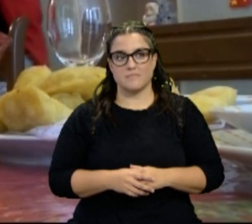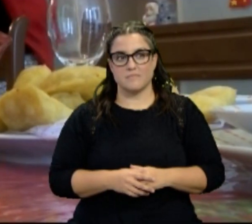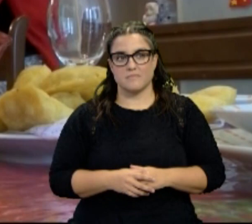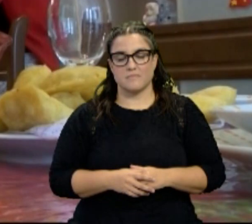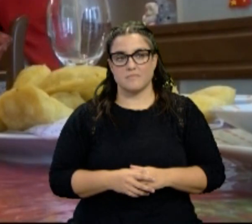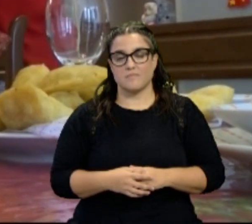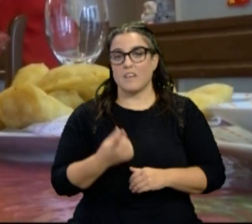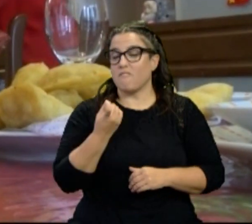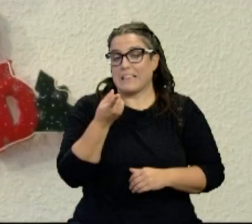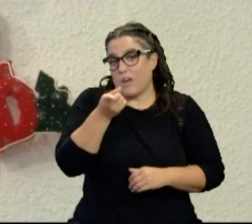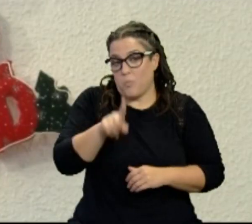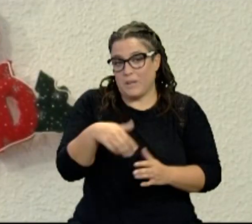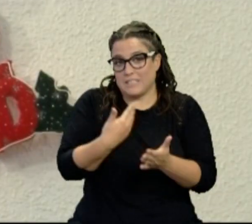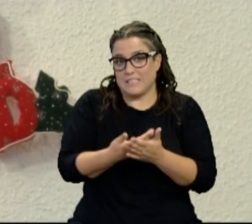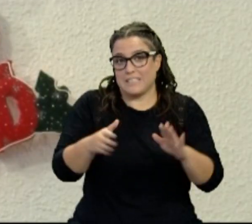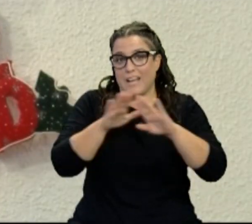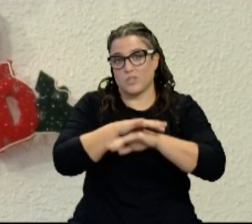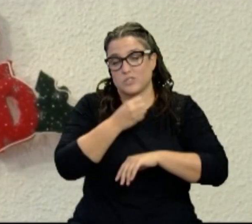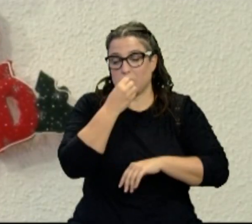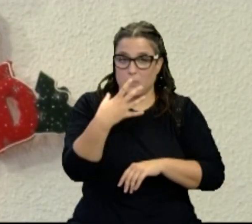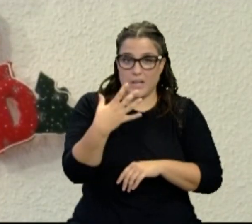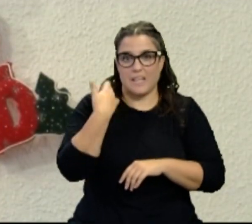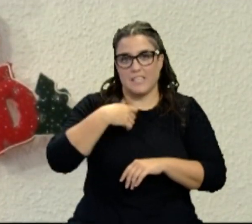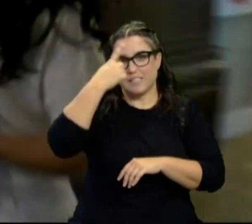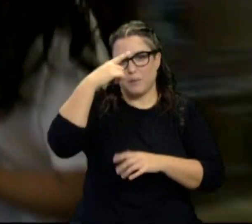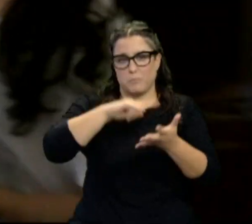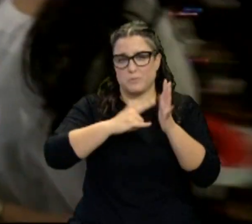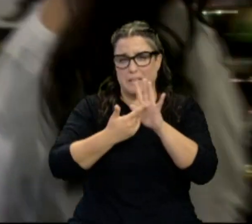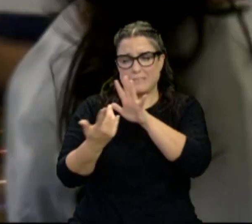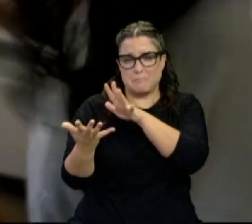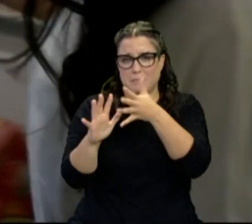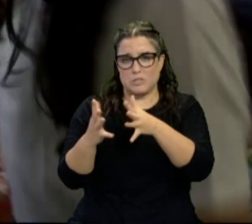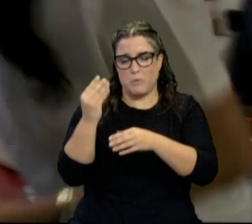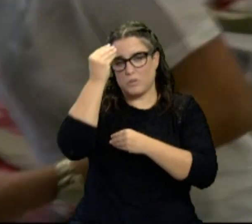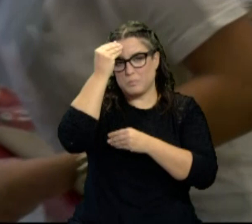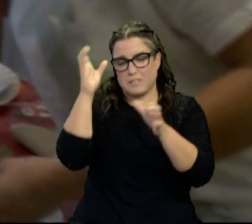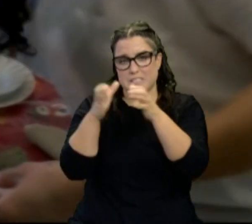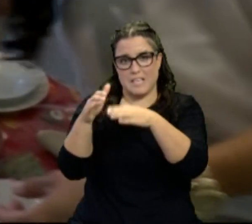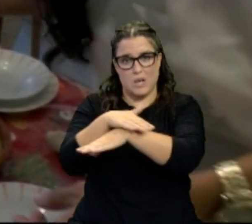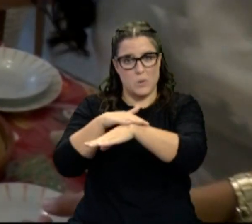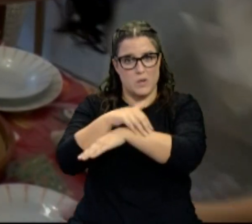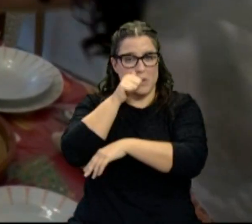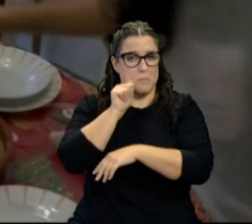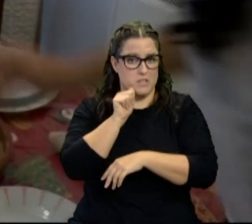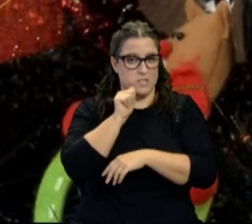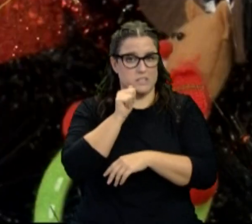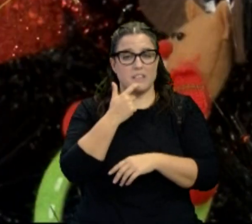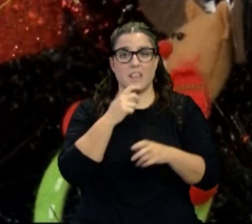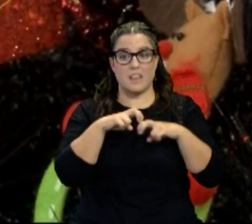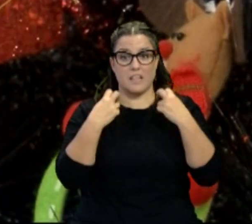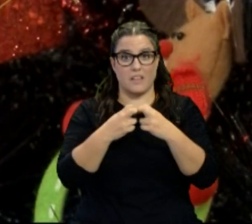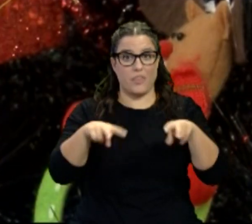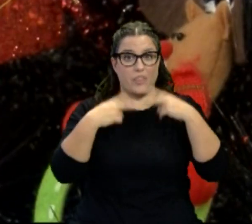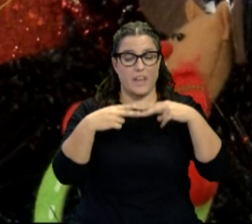A falta de un mes para Nochebuena, ya sabemos el plan que perfila el gobierno de Pedro Sánchez para Navidad. 6 personas como máximo en las